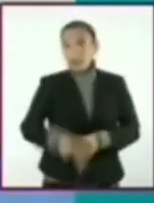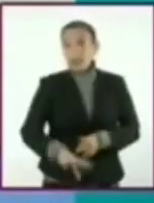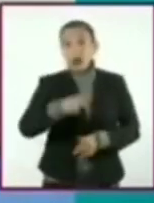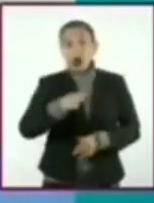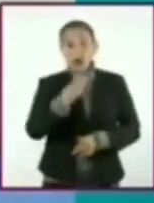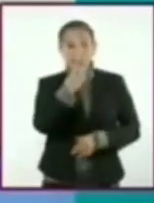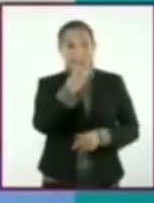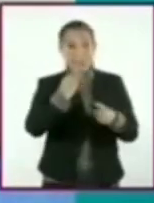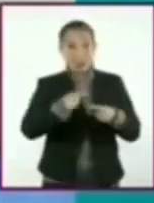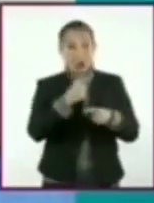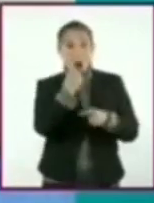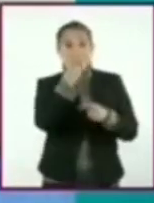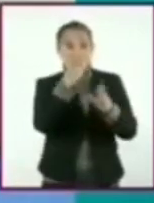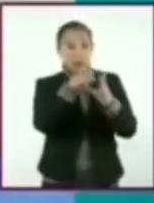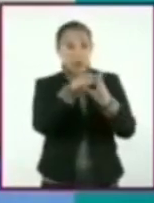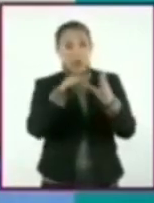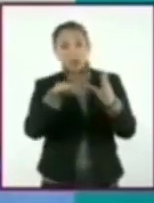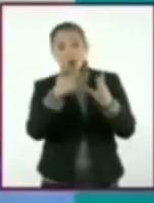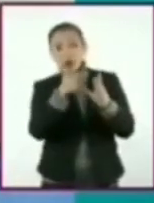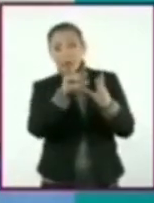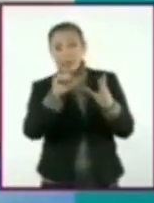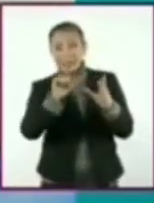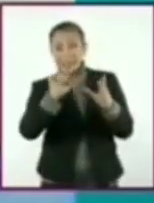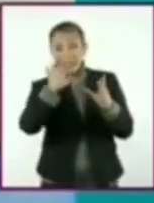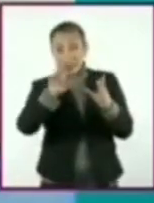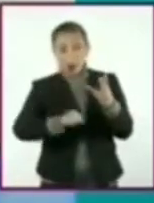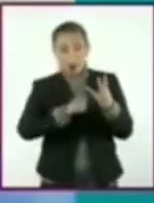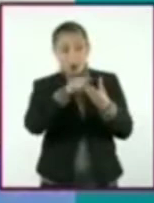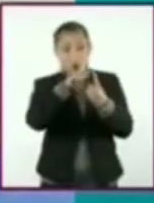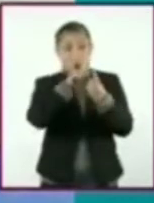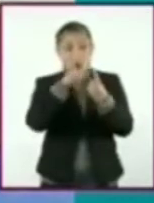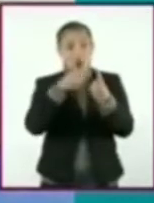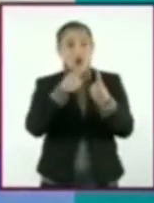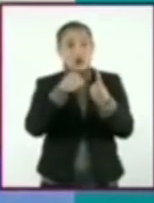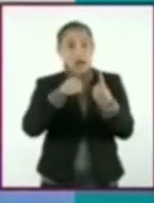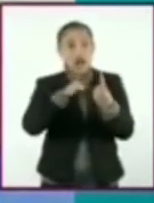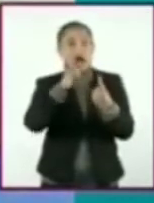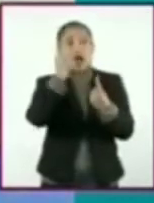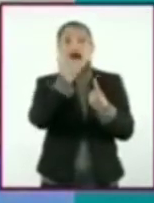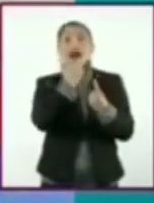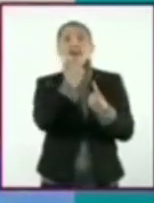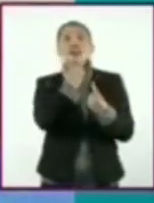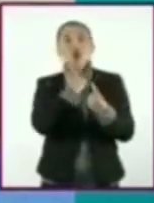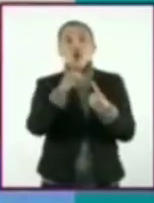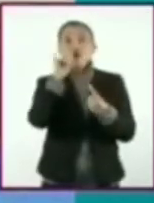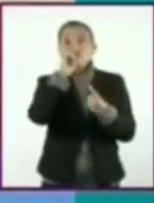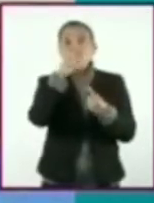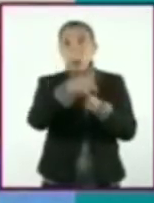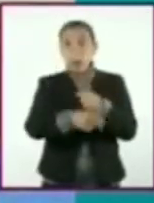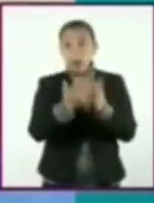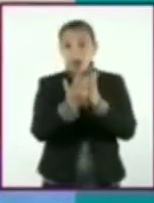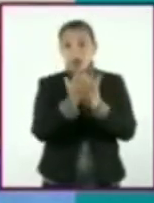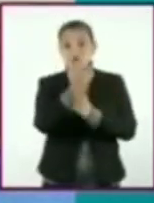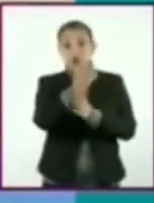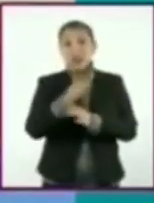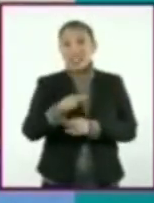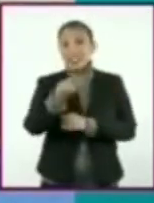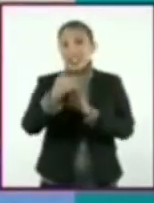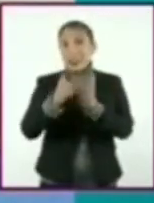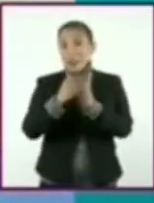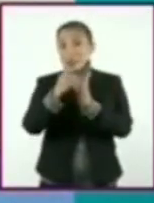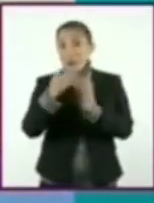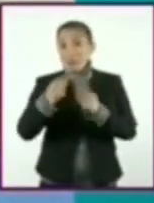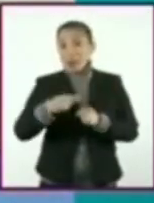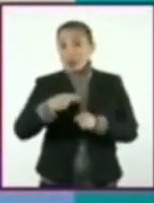de cada tres habitantes entre 12 y 65 años consume alcohol con patrones de riesgo. Hay cerca de 17